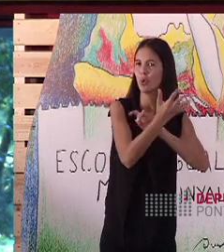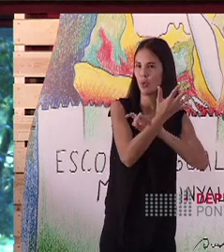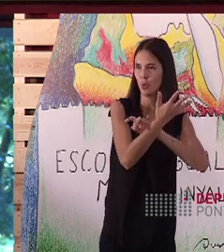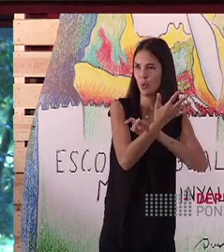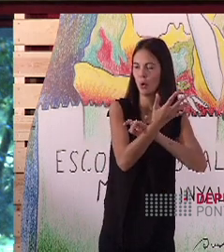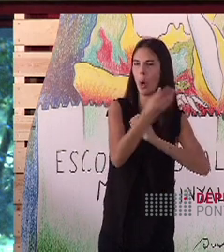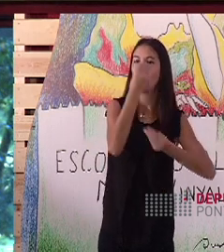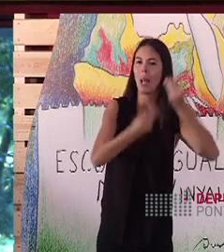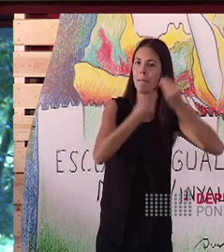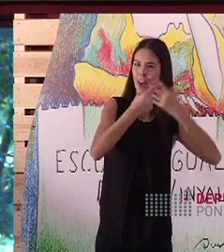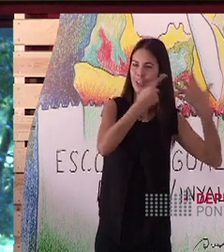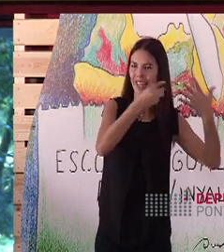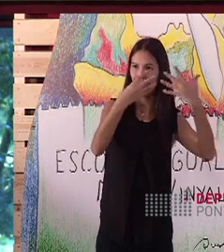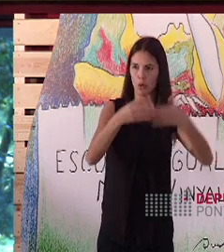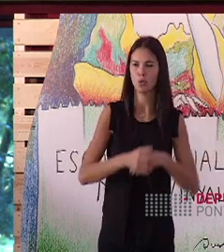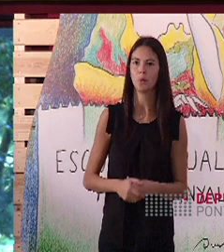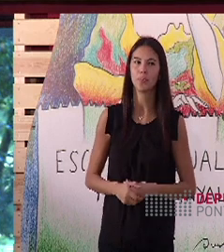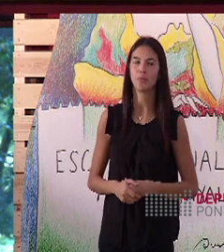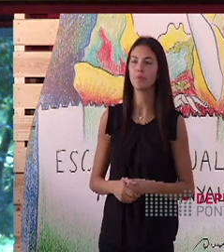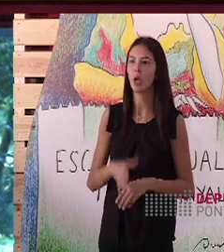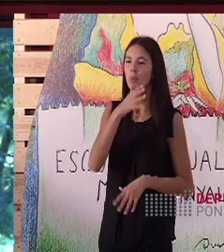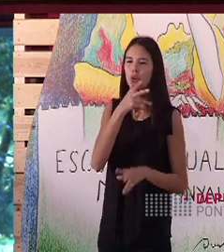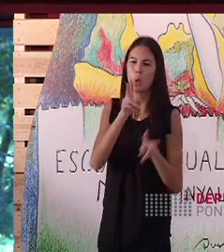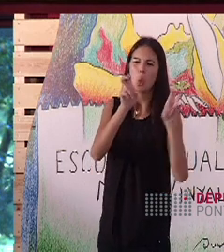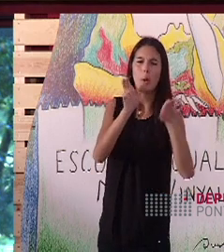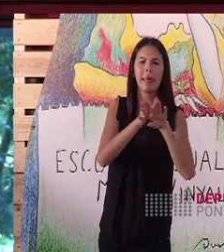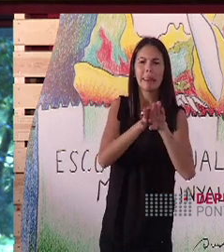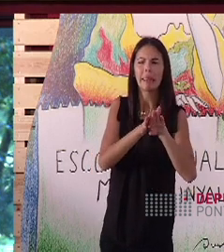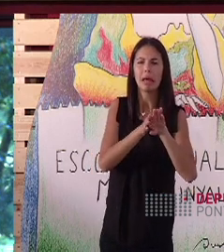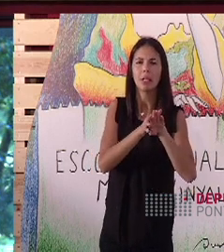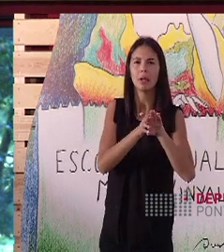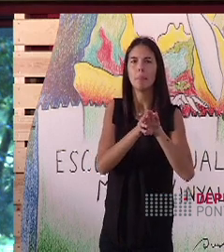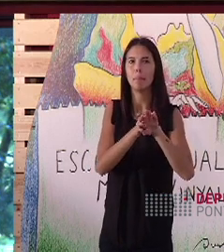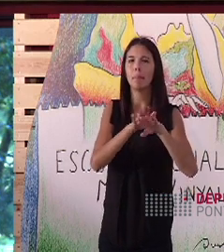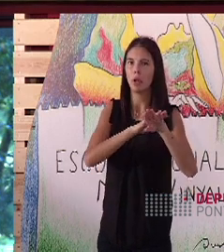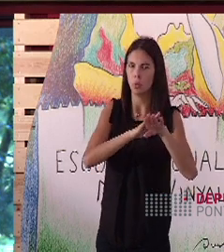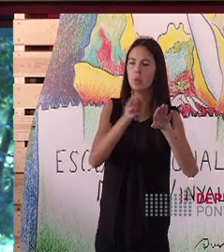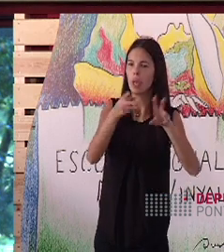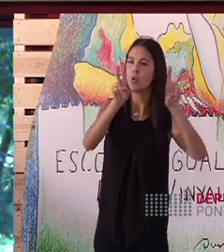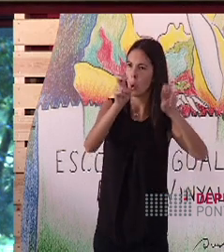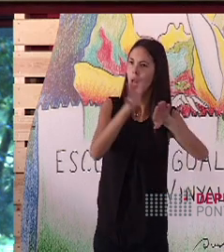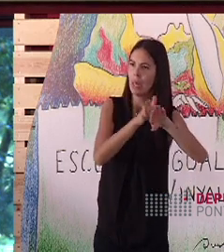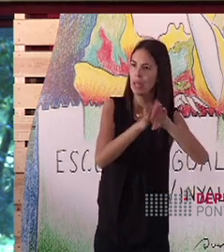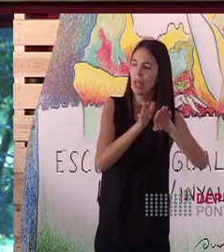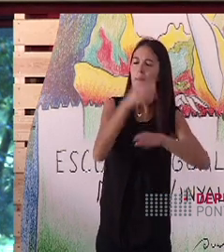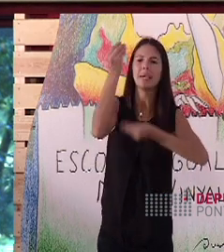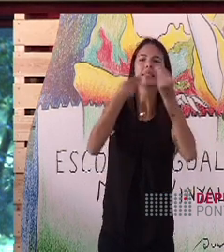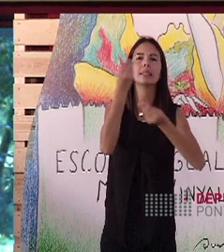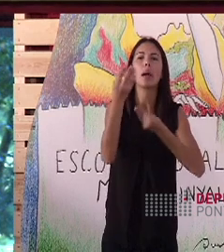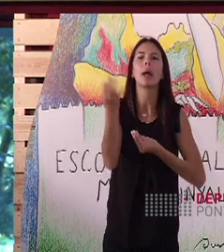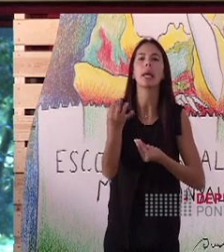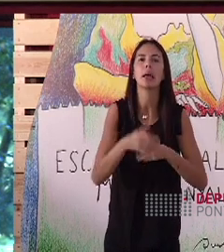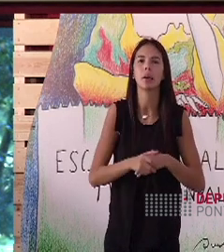de mayo del 68. De modo que la Nueva Izquierda, la Nueva Izquierda, lo que pensaba es